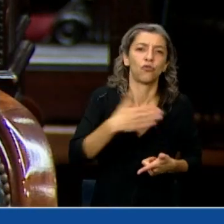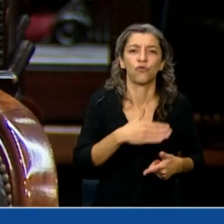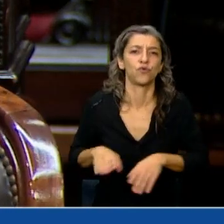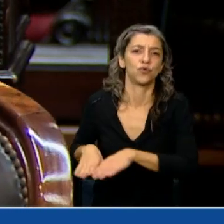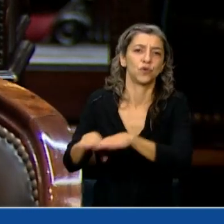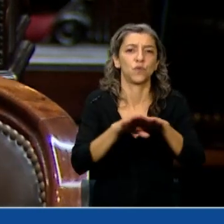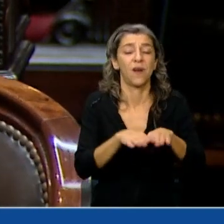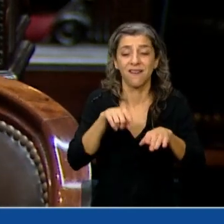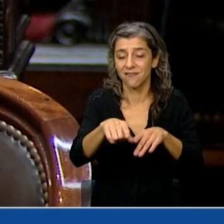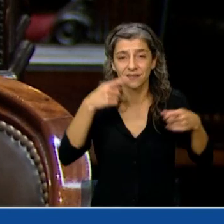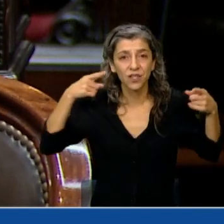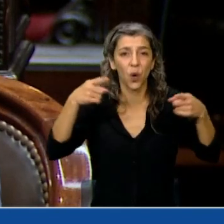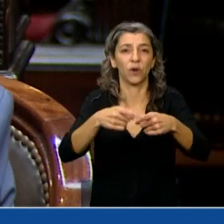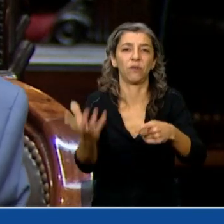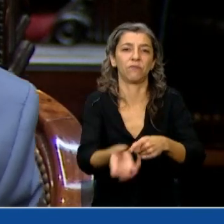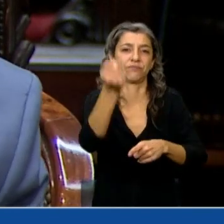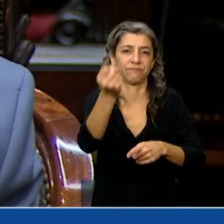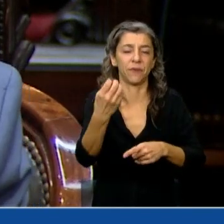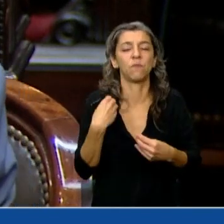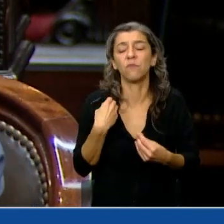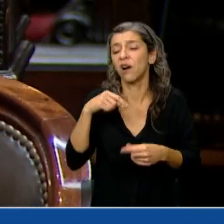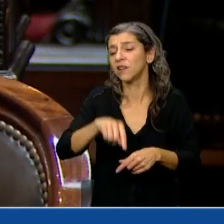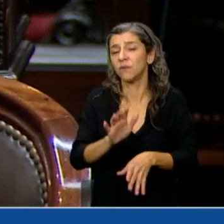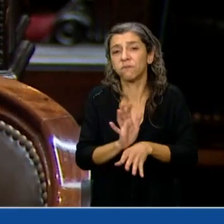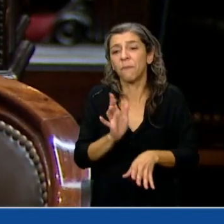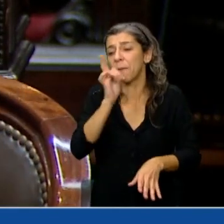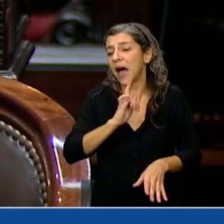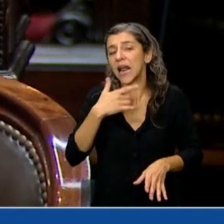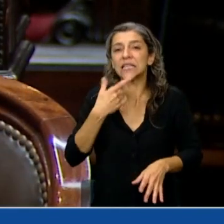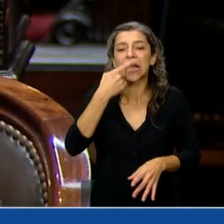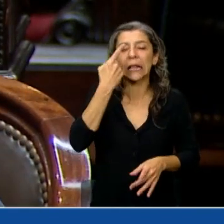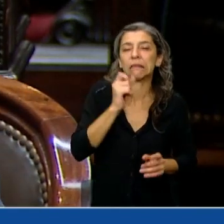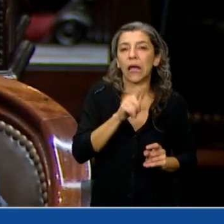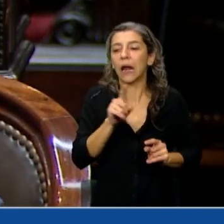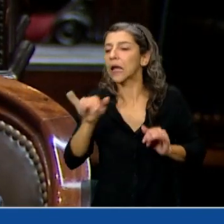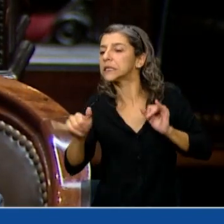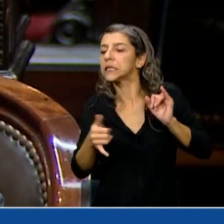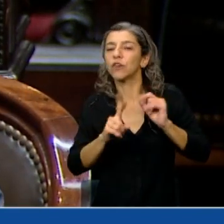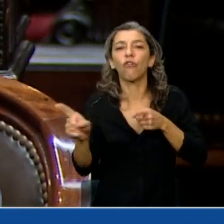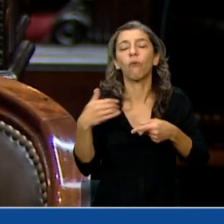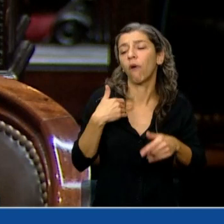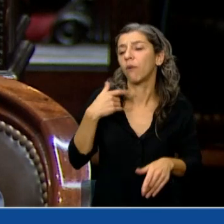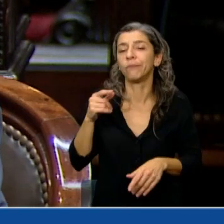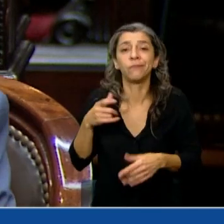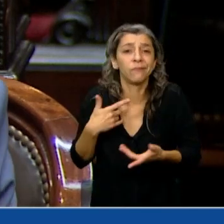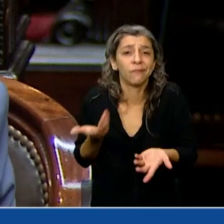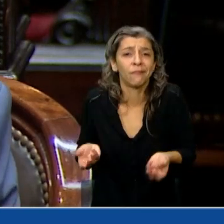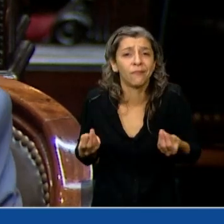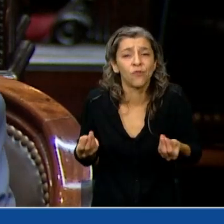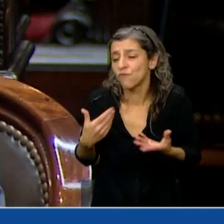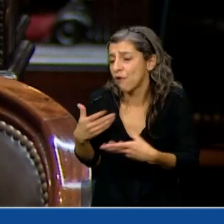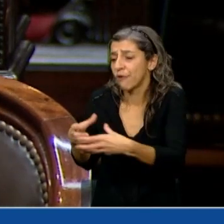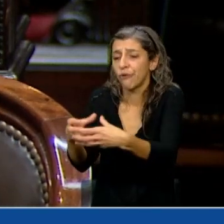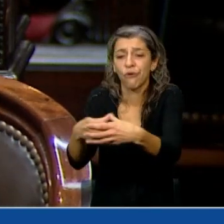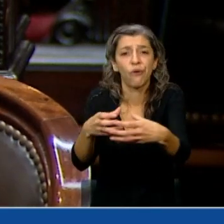camino que tenemos que lograr para que esto no sea una lucha de intereses de argentinos que lo único que quieren es poder salir adelante. De